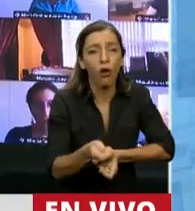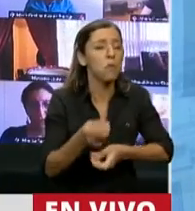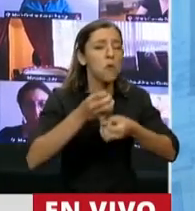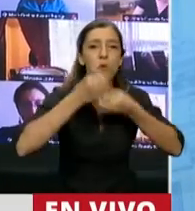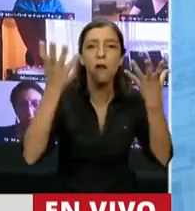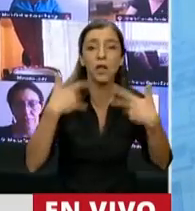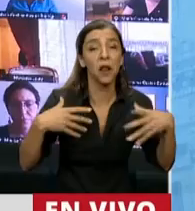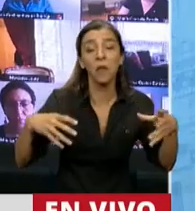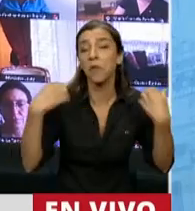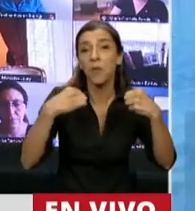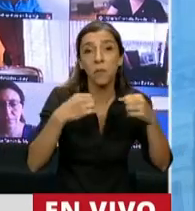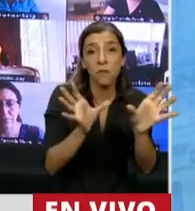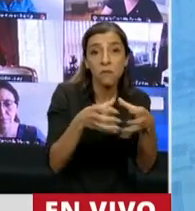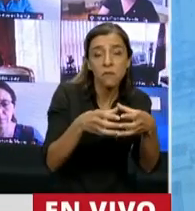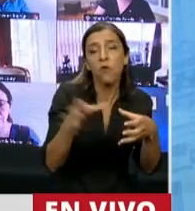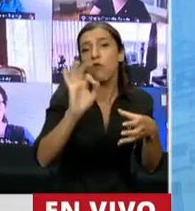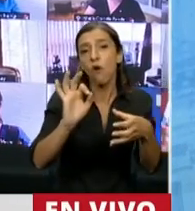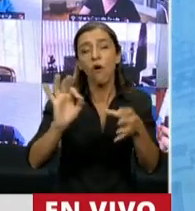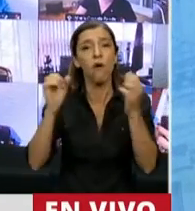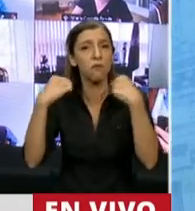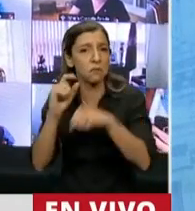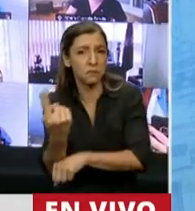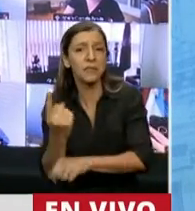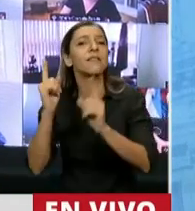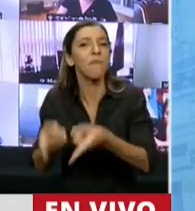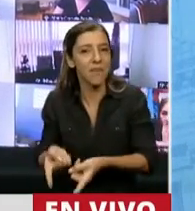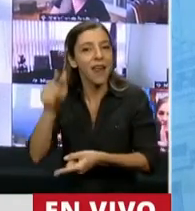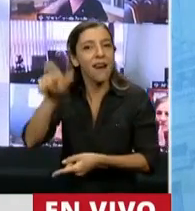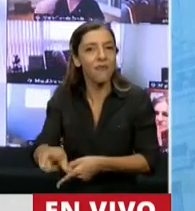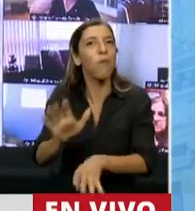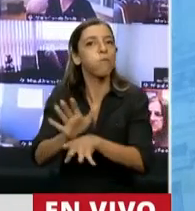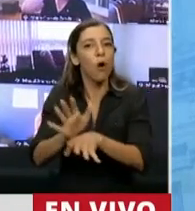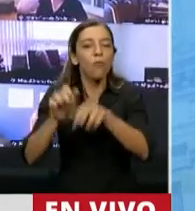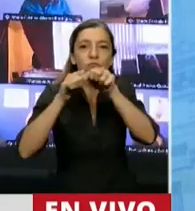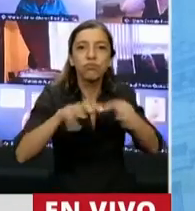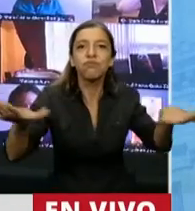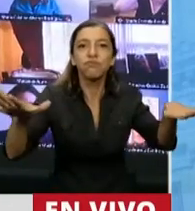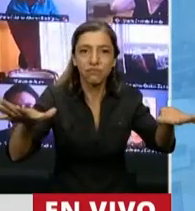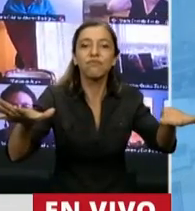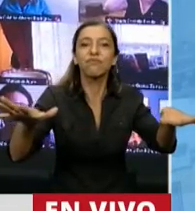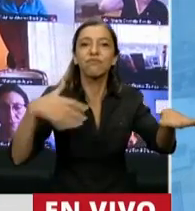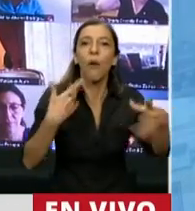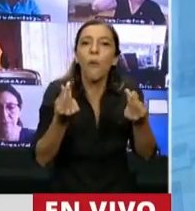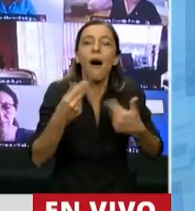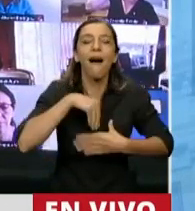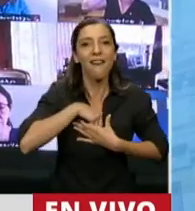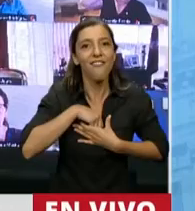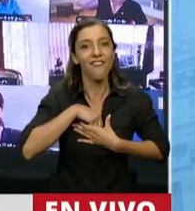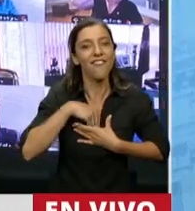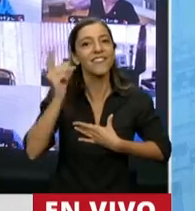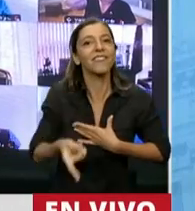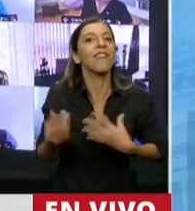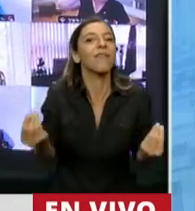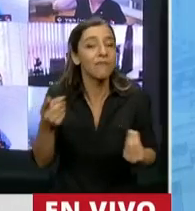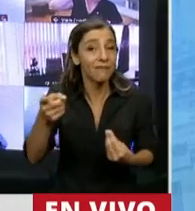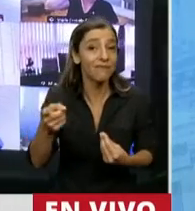o individual. Y el tercer valor que logró transmitir Maradona es el de la diversión. El deporte está hecho